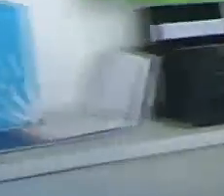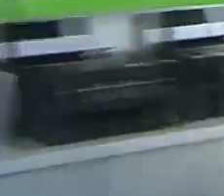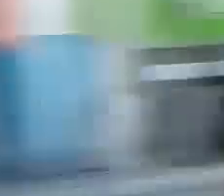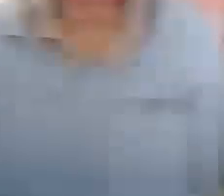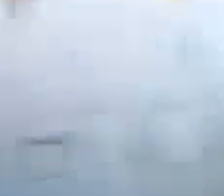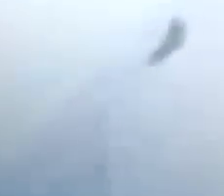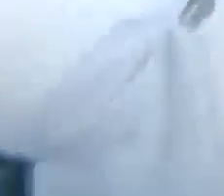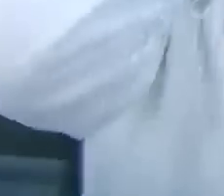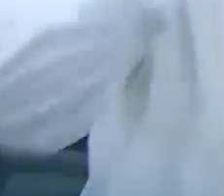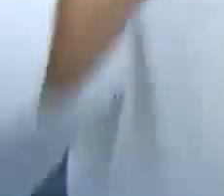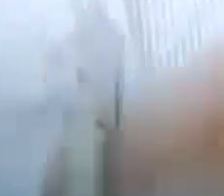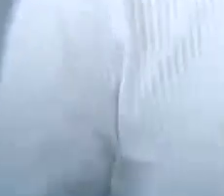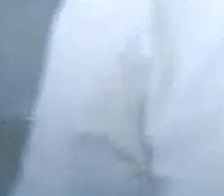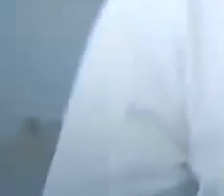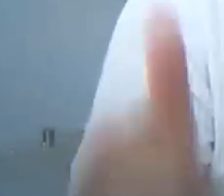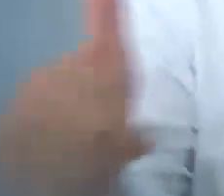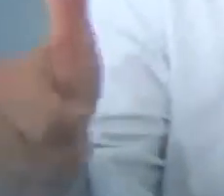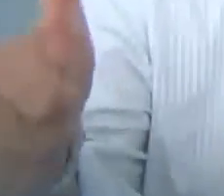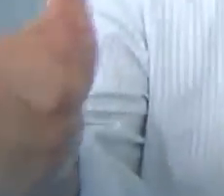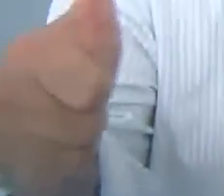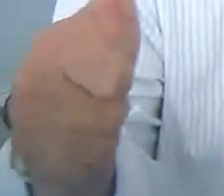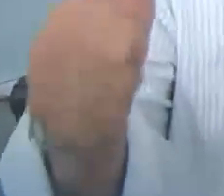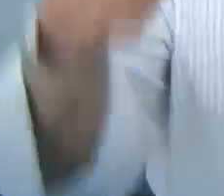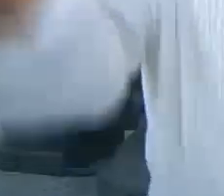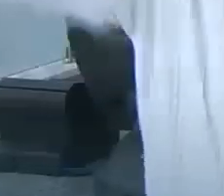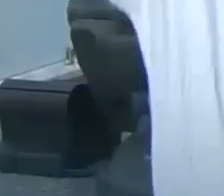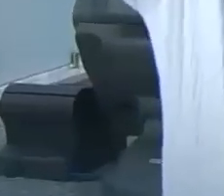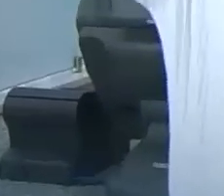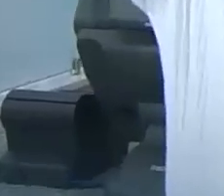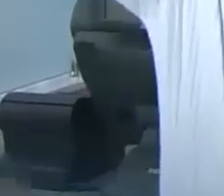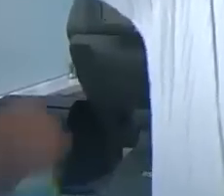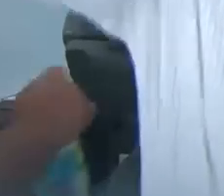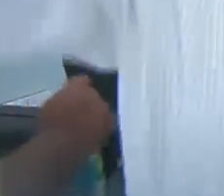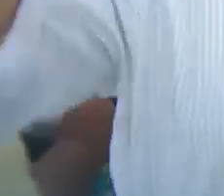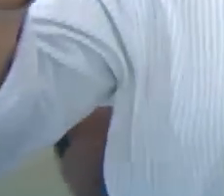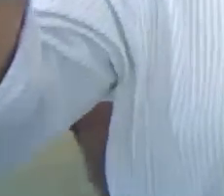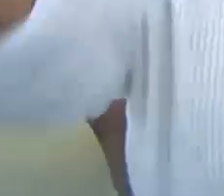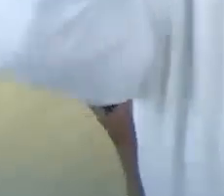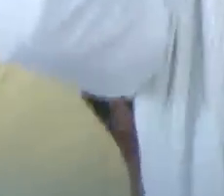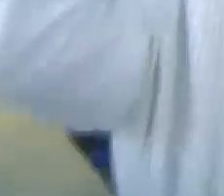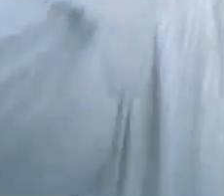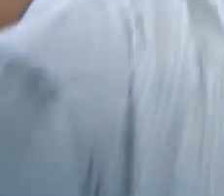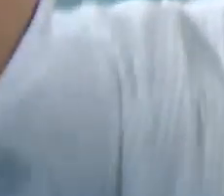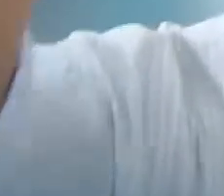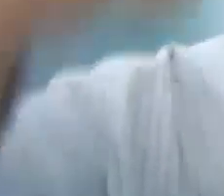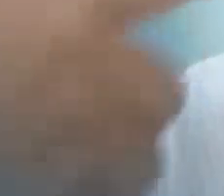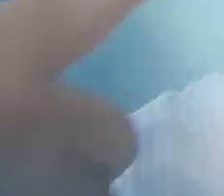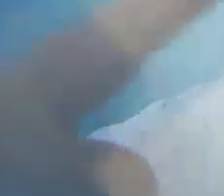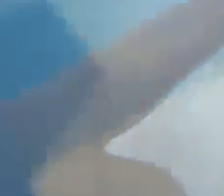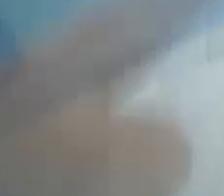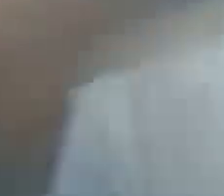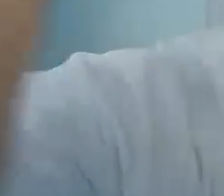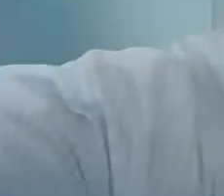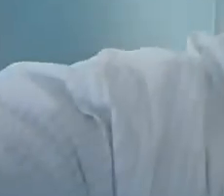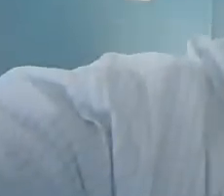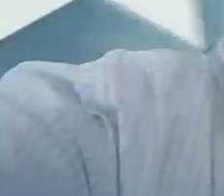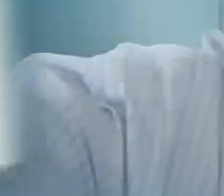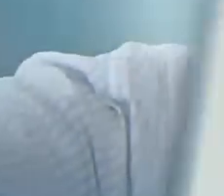Desde la boca del pozo se me cava, camino hacia el malecón.